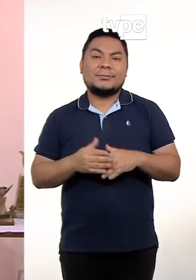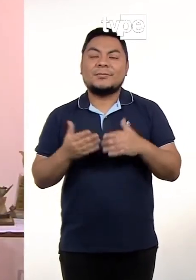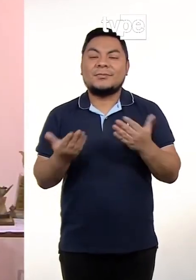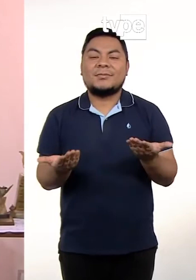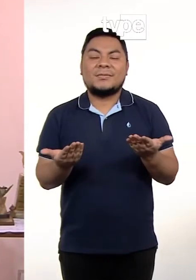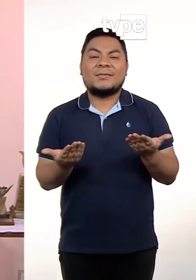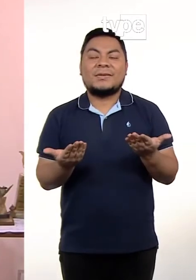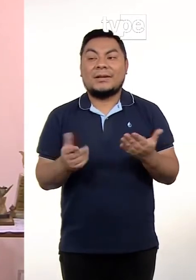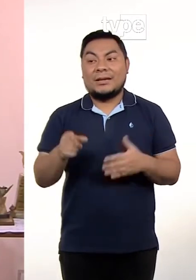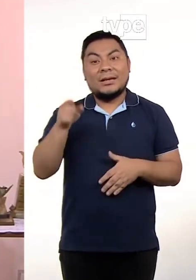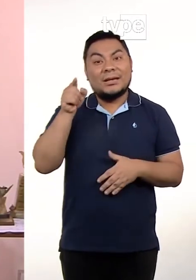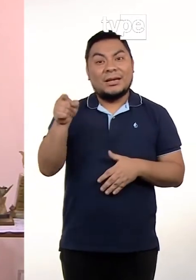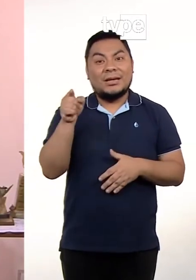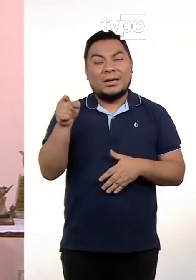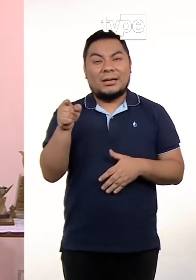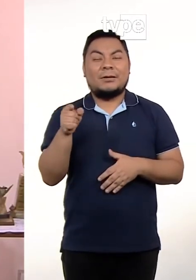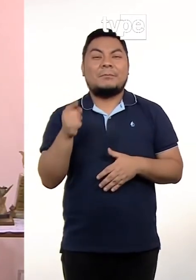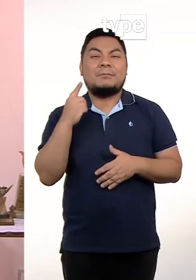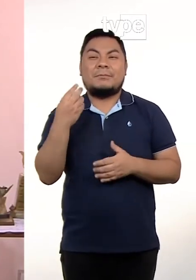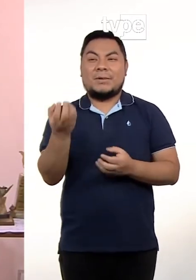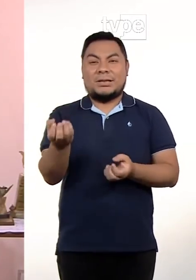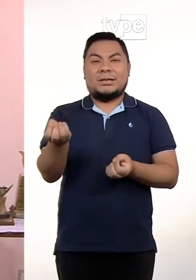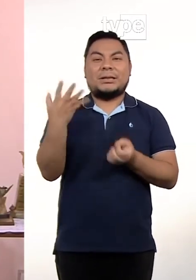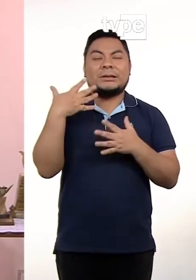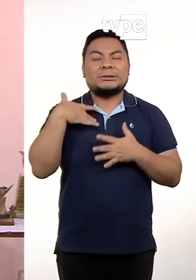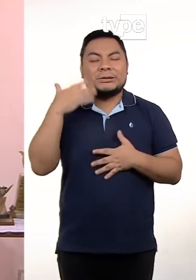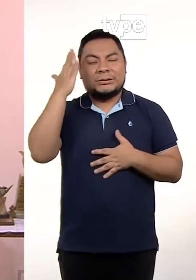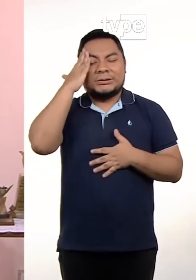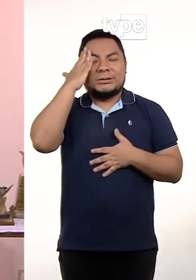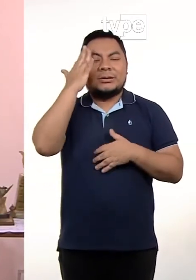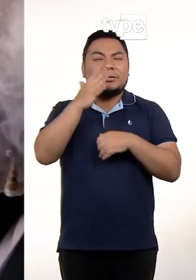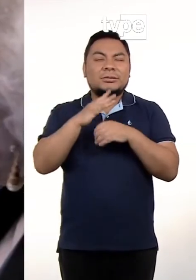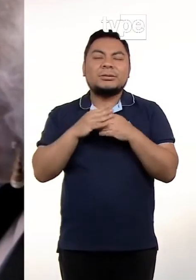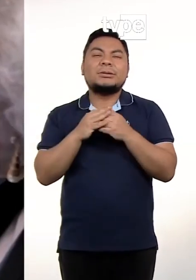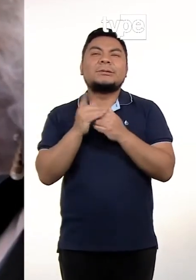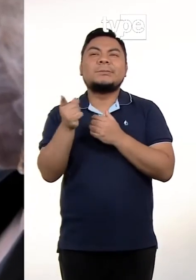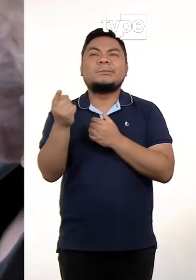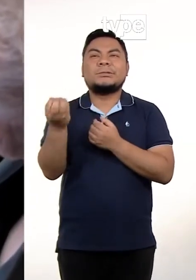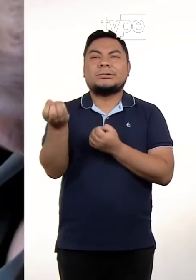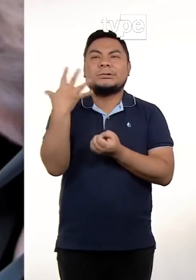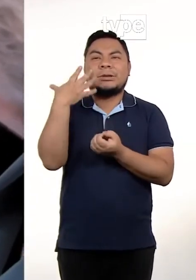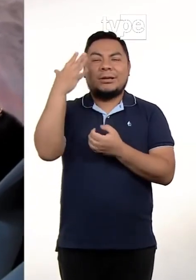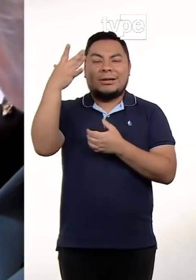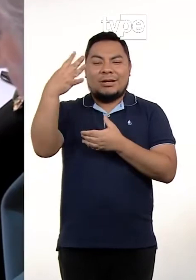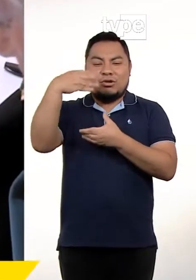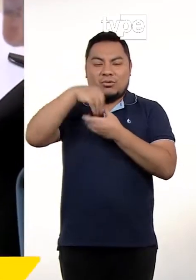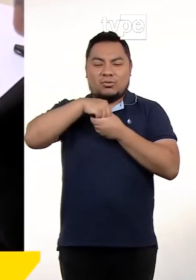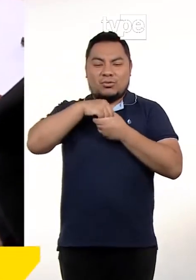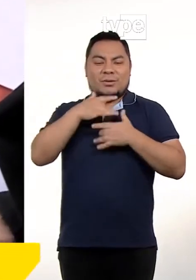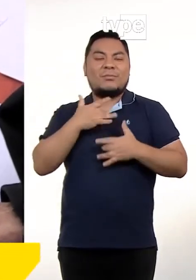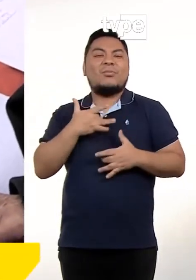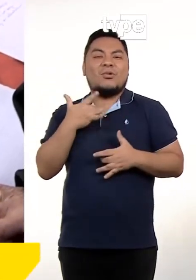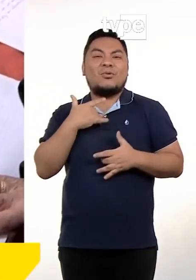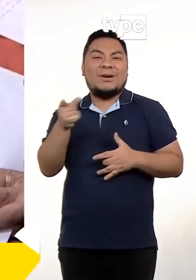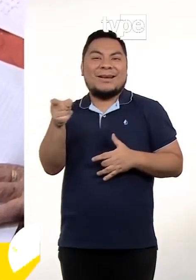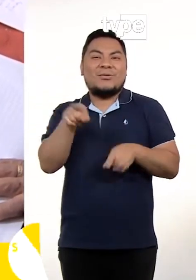que fue el que me despertó esa inspiración. Y desde entonces